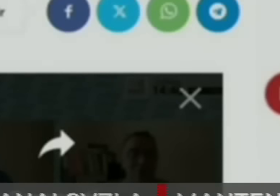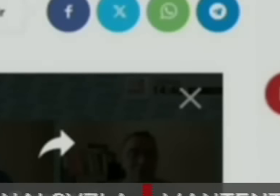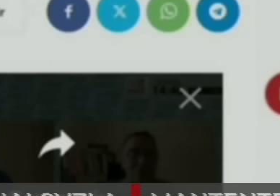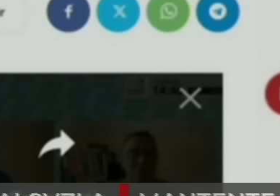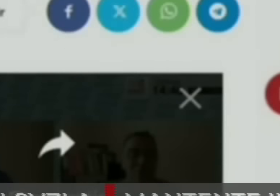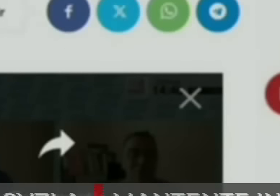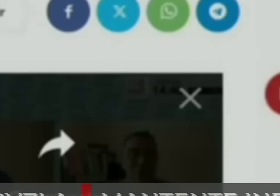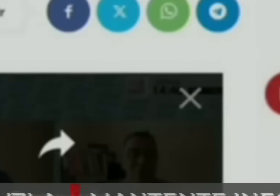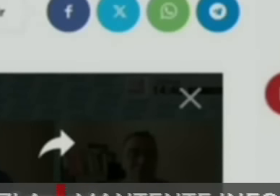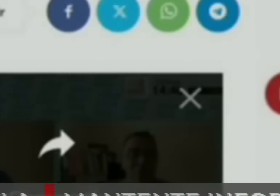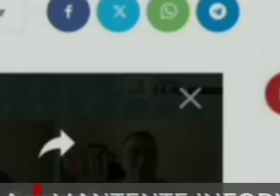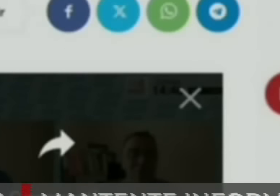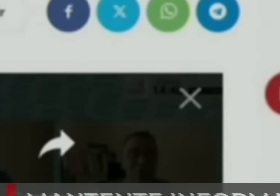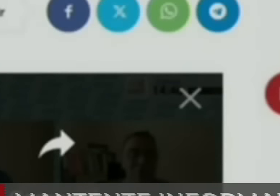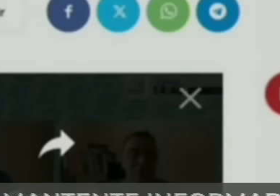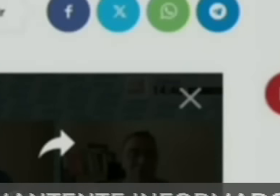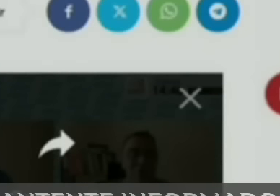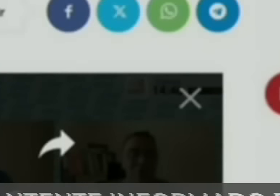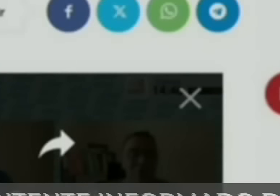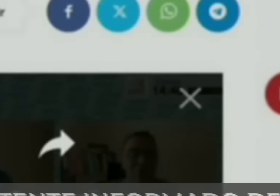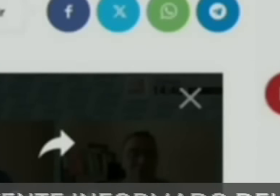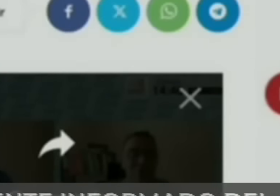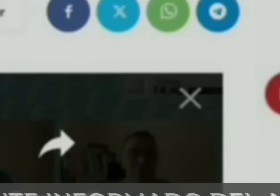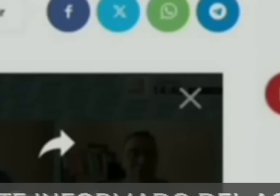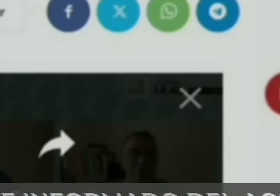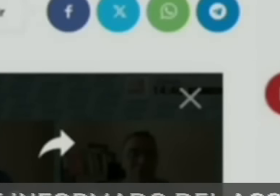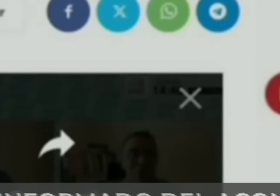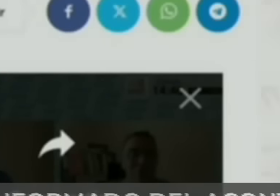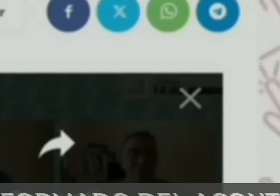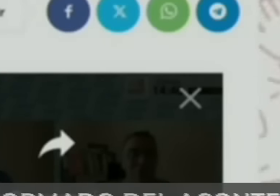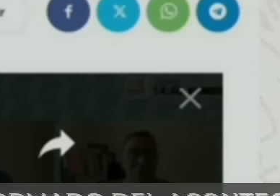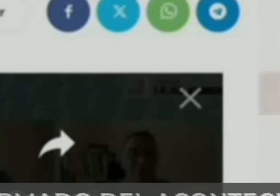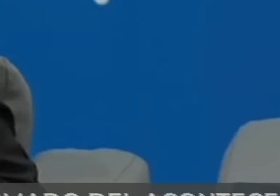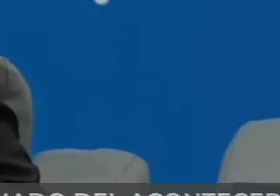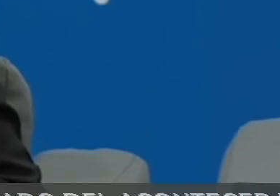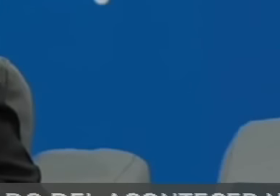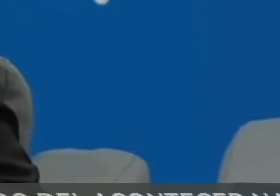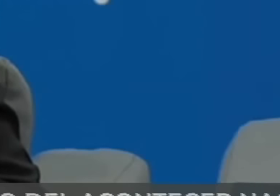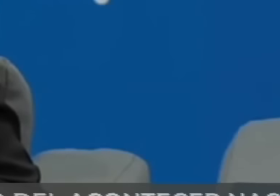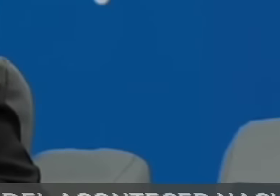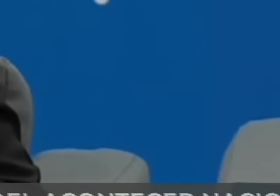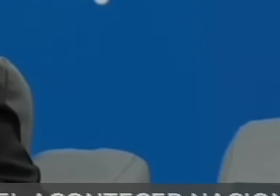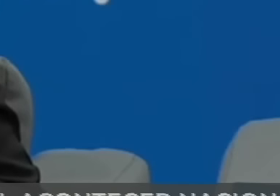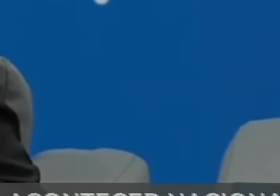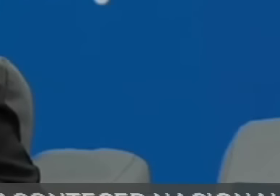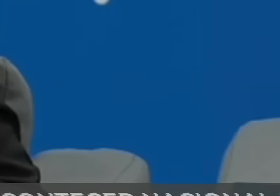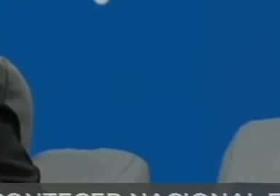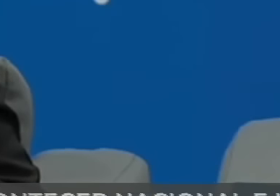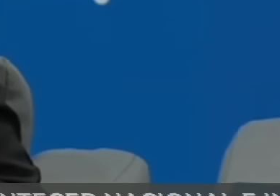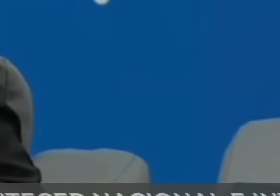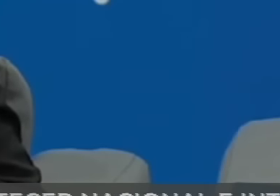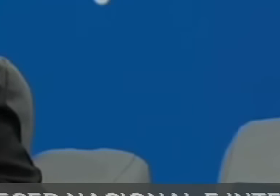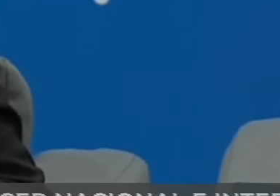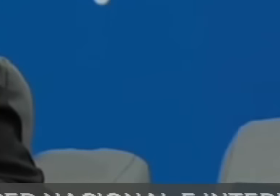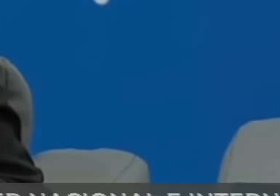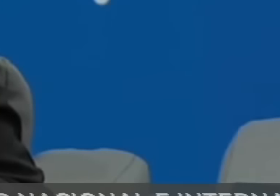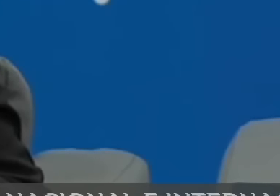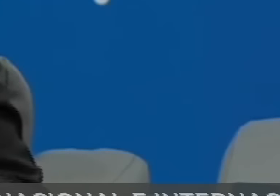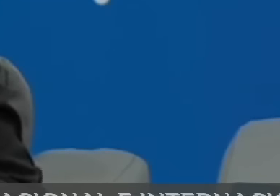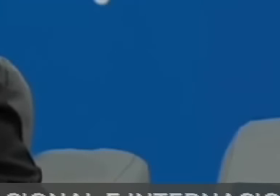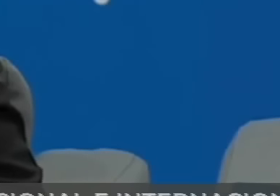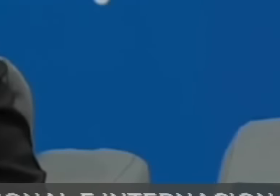en Honduras. Dice además que son las mismas caras que hicieron este golpe en el año 2009. Una coyuntura que se parece mucho a la que están